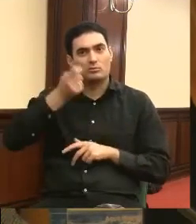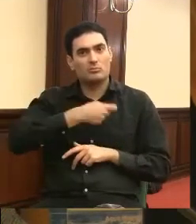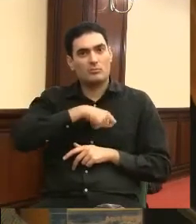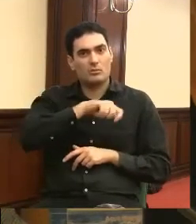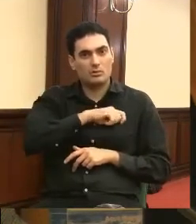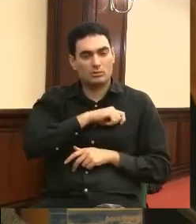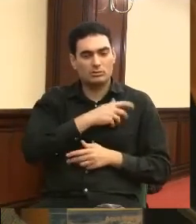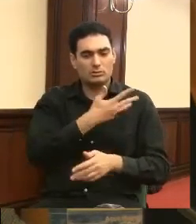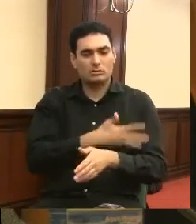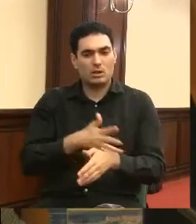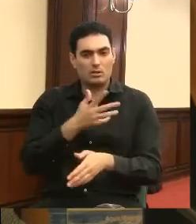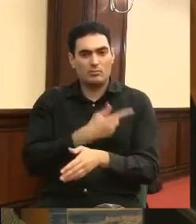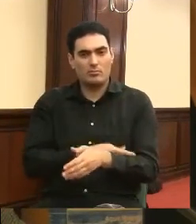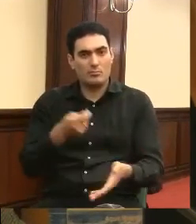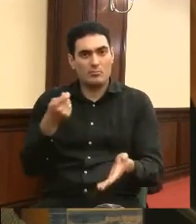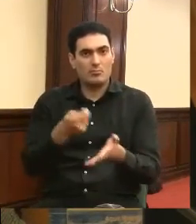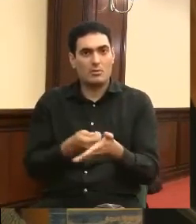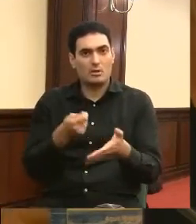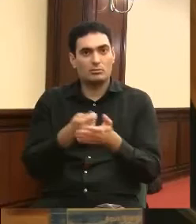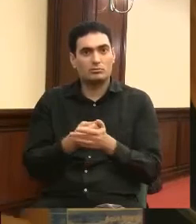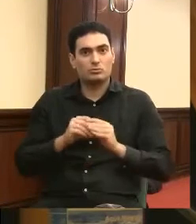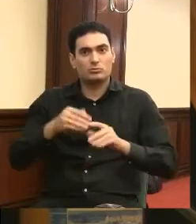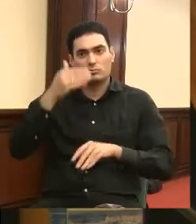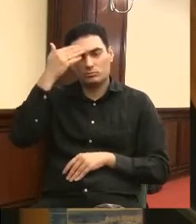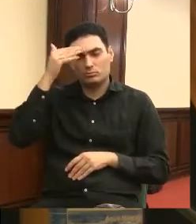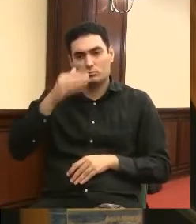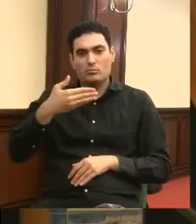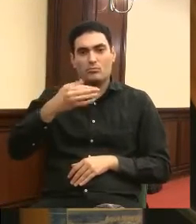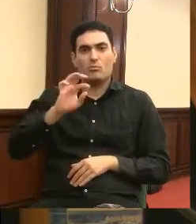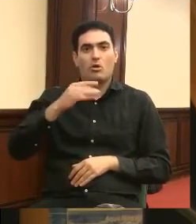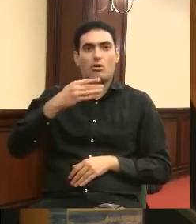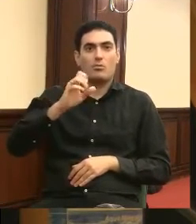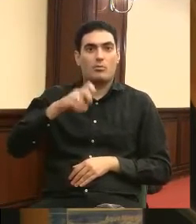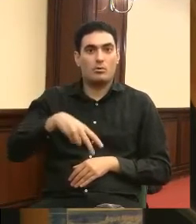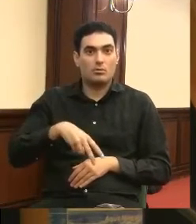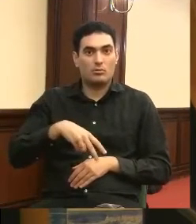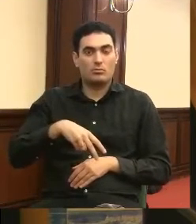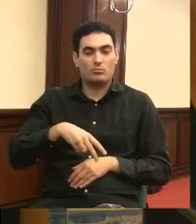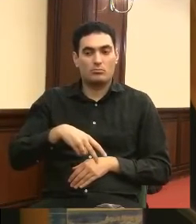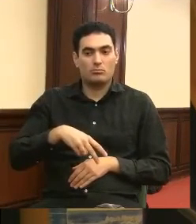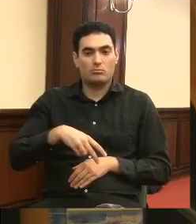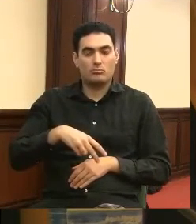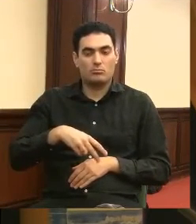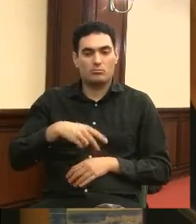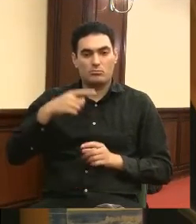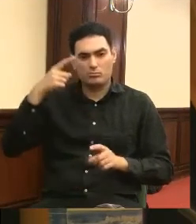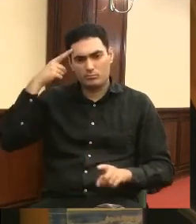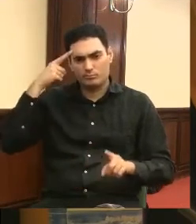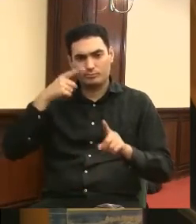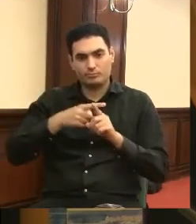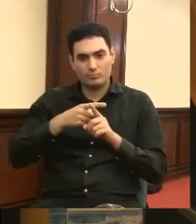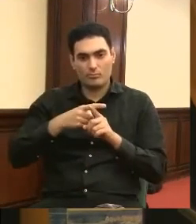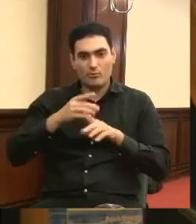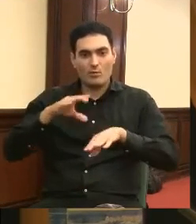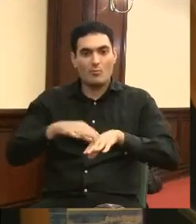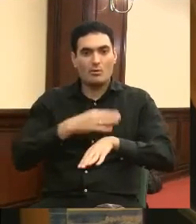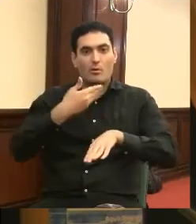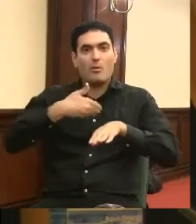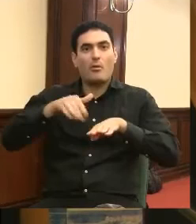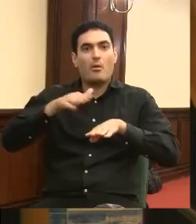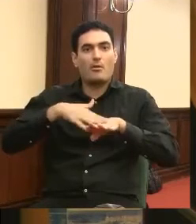pueblo español, que pagó con su sangre, fueron traicionadas por un Borbón que, mientras tanto, se dedicaba a lamerle las